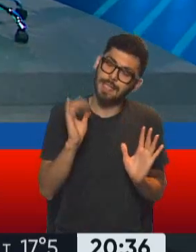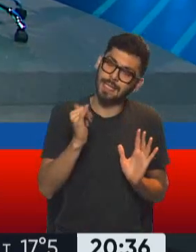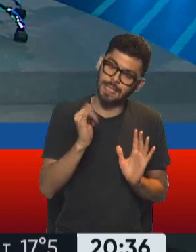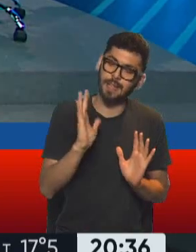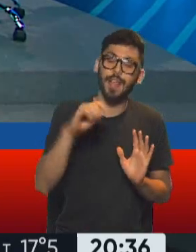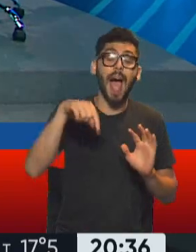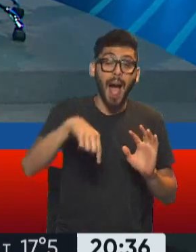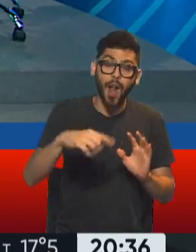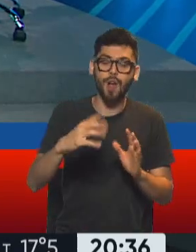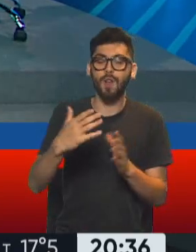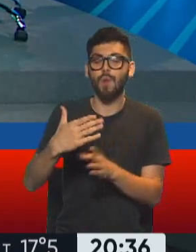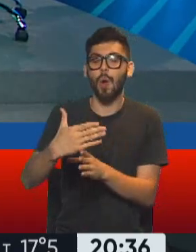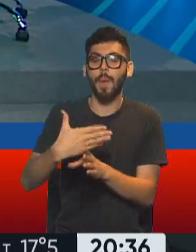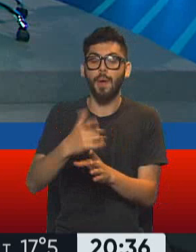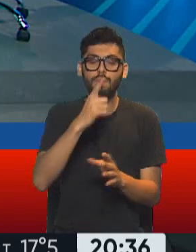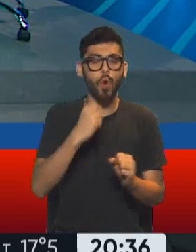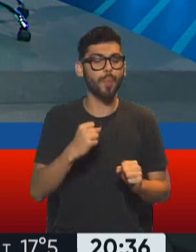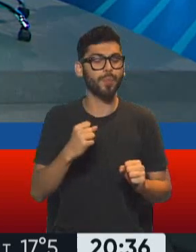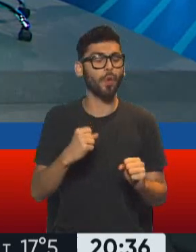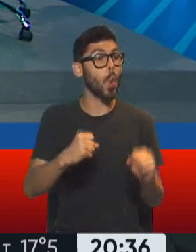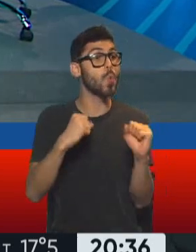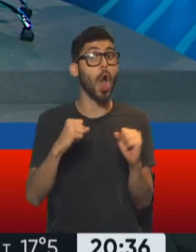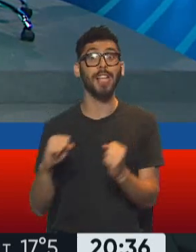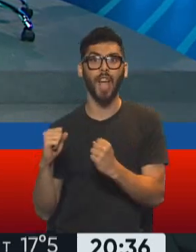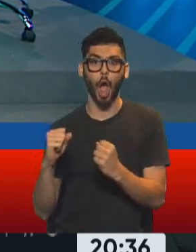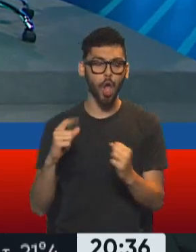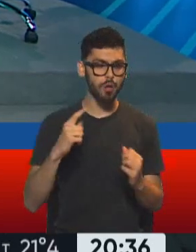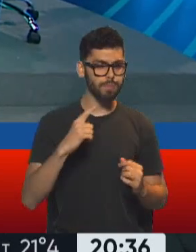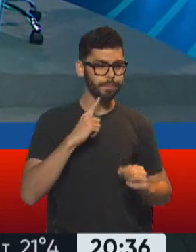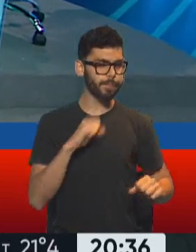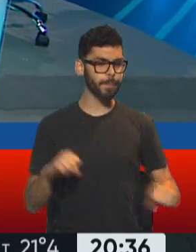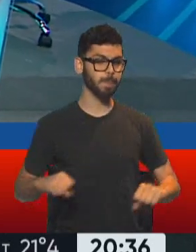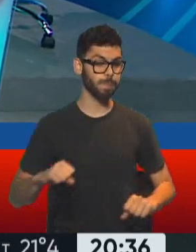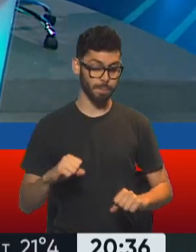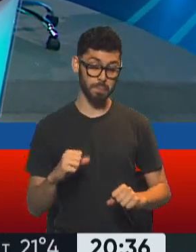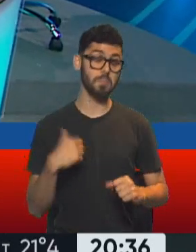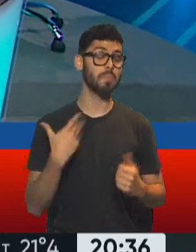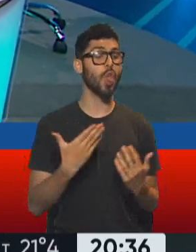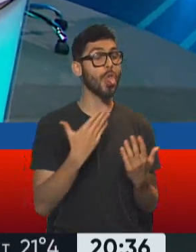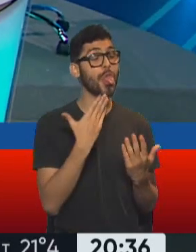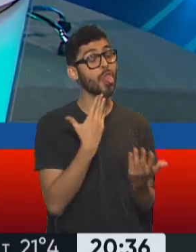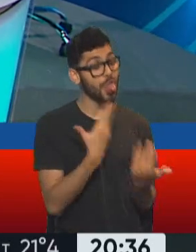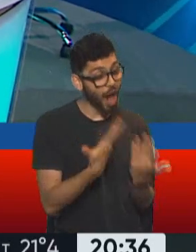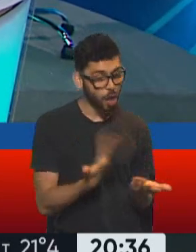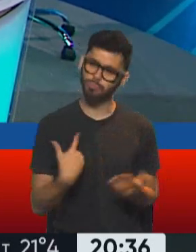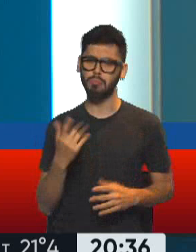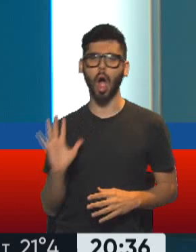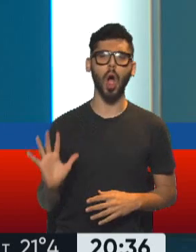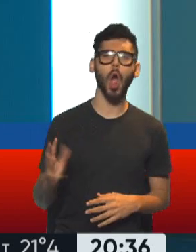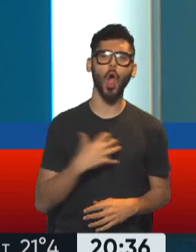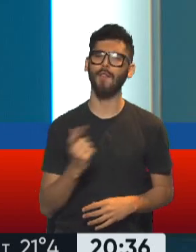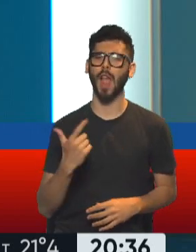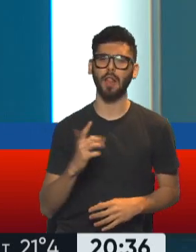son las pintas previas que los boxeadores están estudiando uno invita al otro al dialogar y el otro dice no yo no tengo confianza en